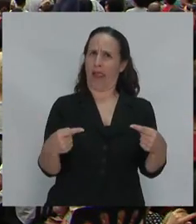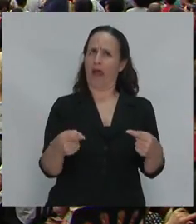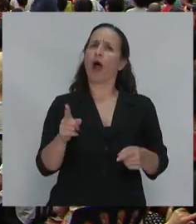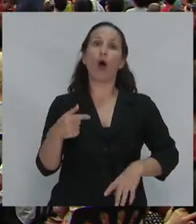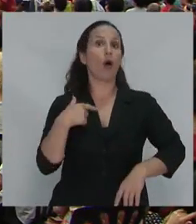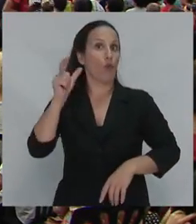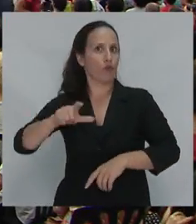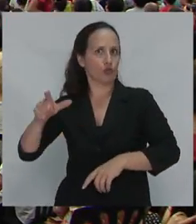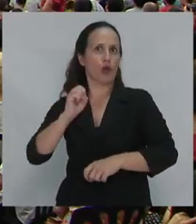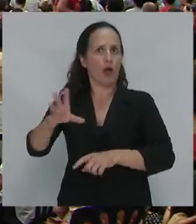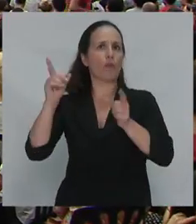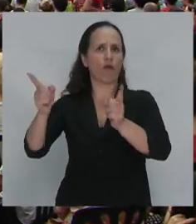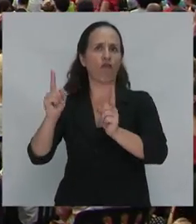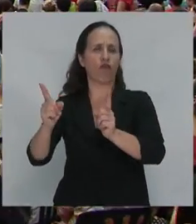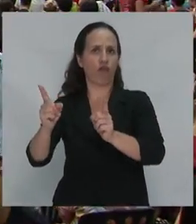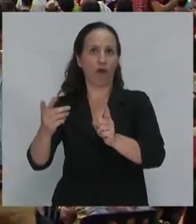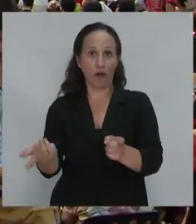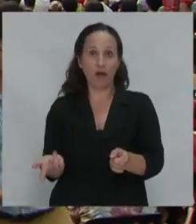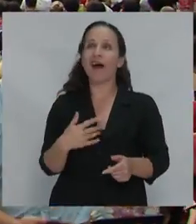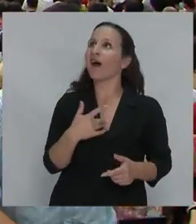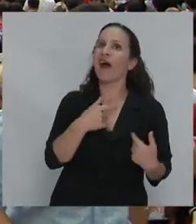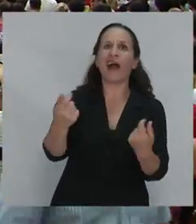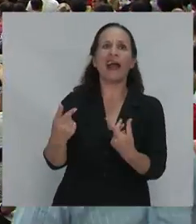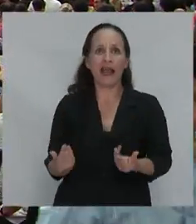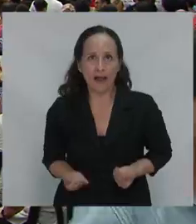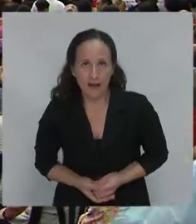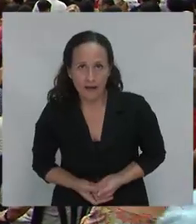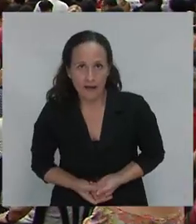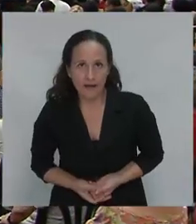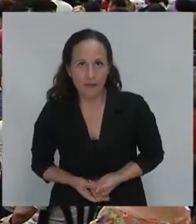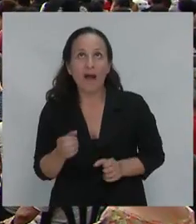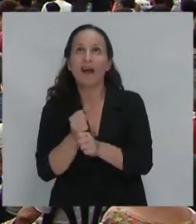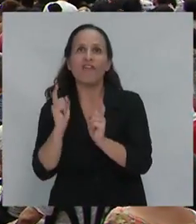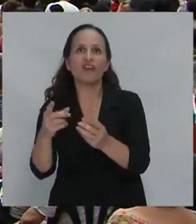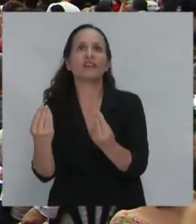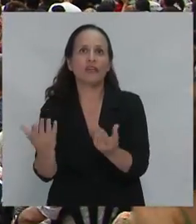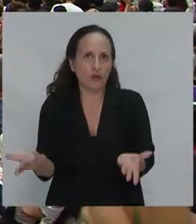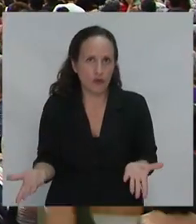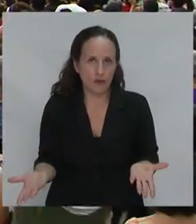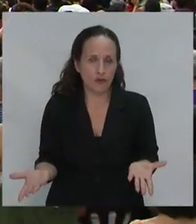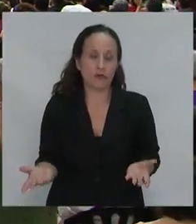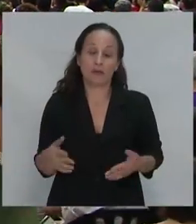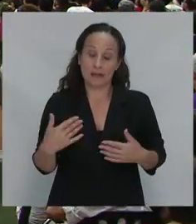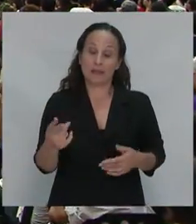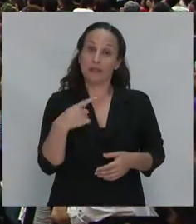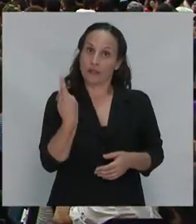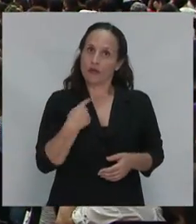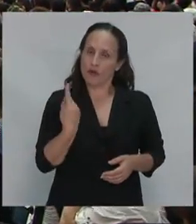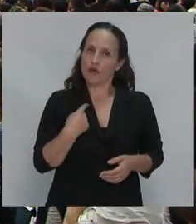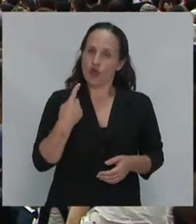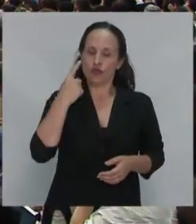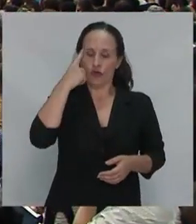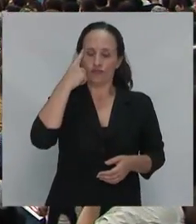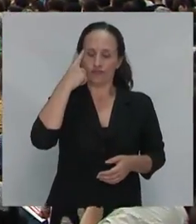la gente permanezca en el campo y qué haces para eso entonces realmente para nosotros han sido